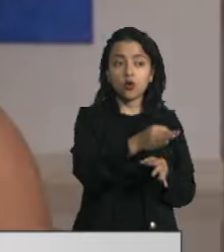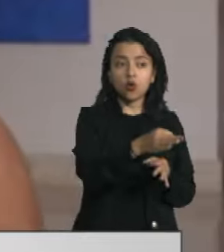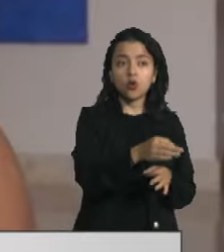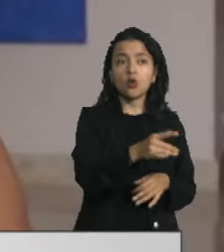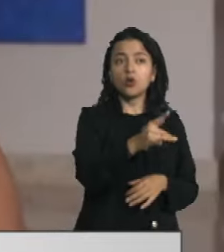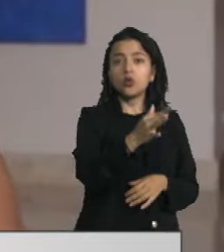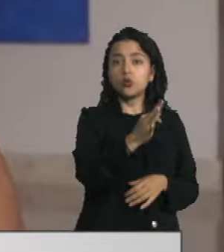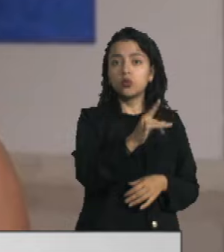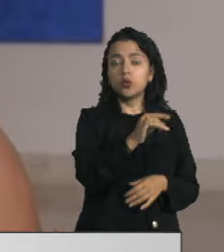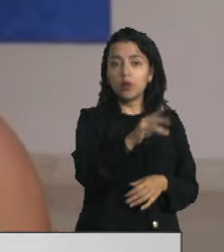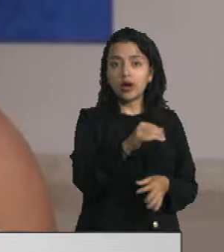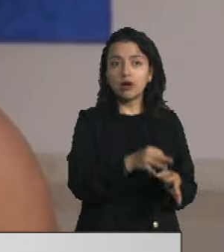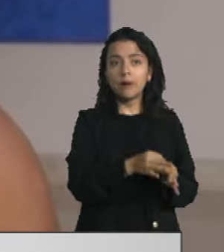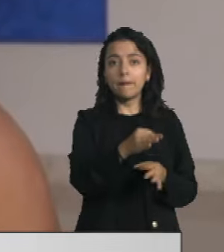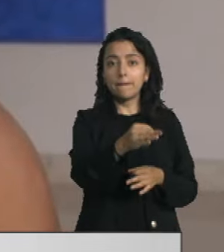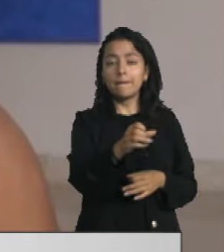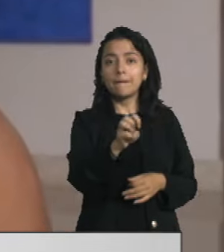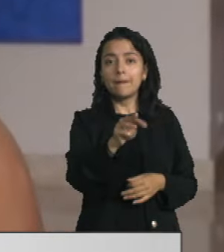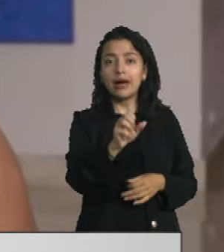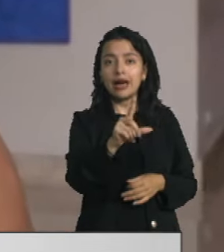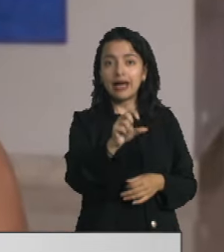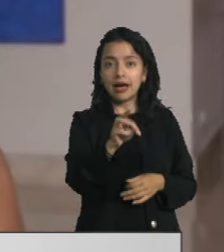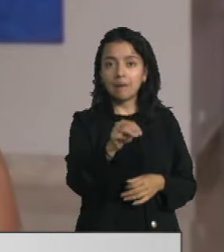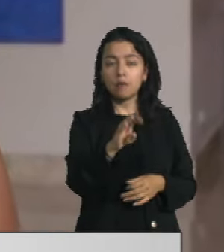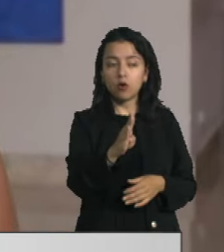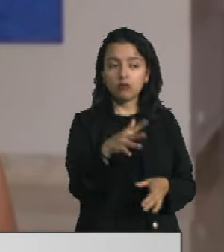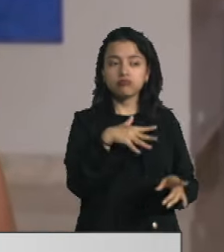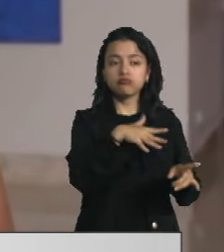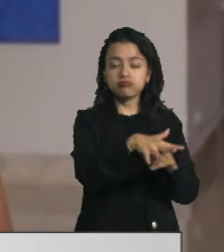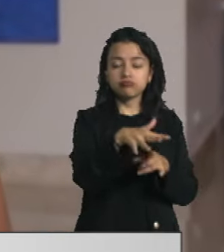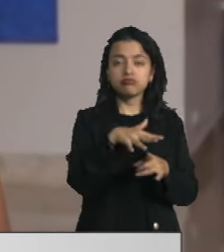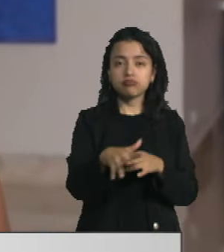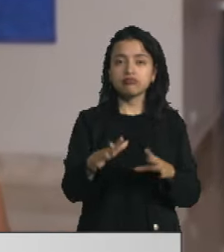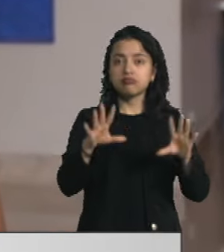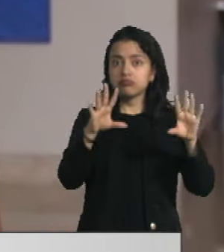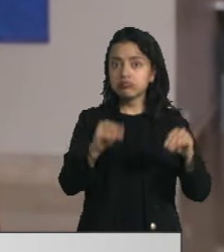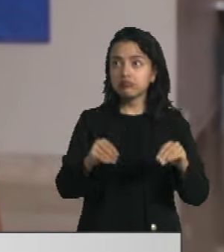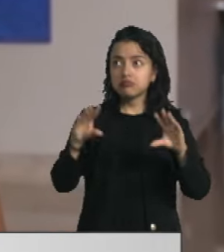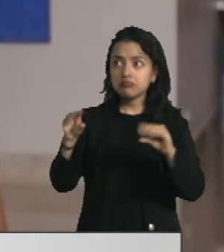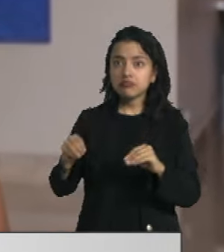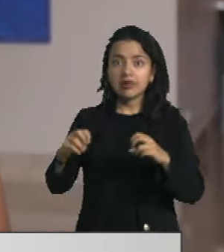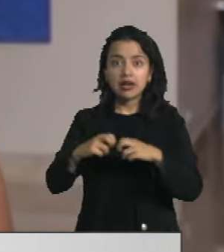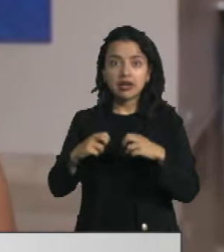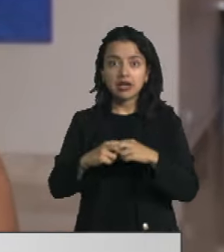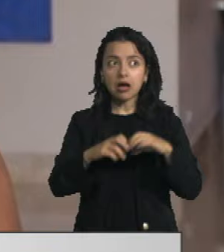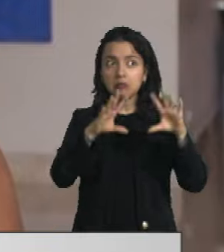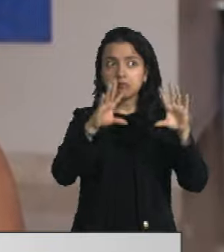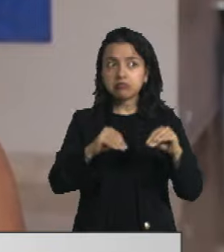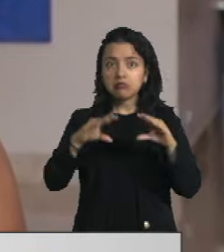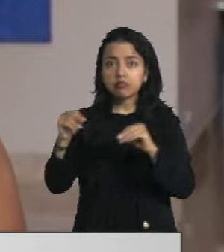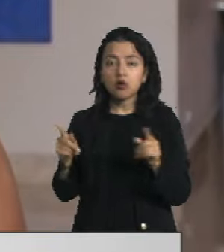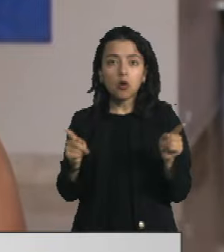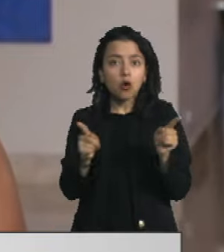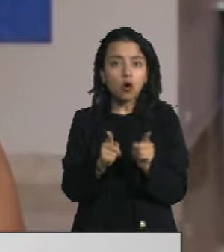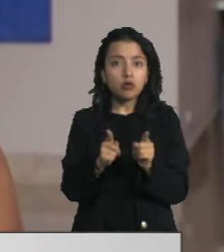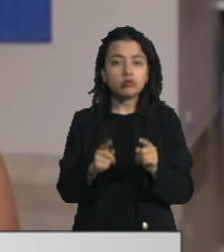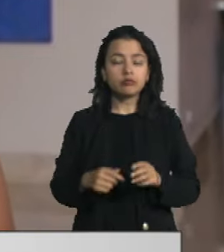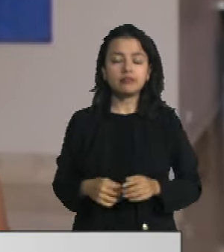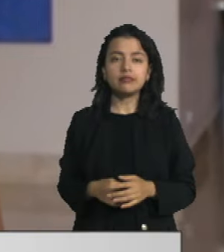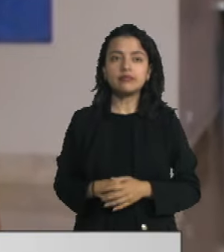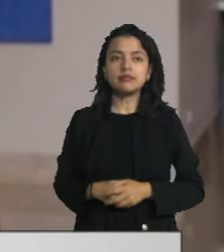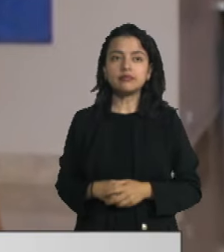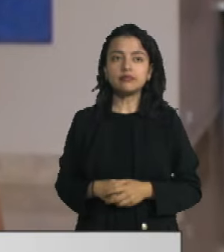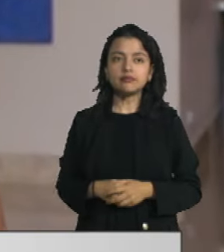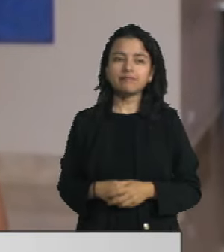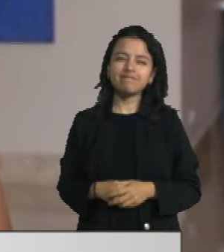Malambo. Todos los alcaldes estamos bastante preocupados porque Aire pues ha tomado unas decisiones, unas acciones que para nosotros es